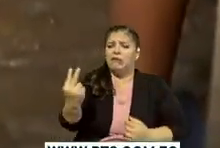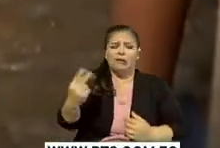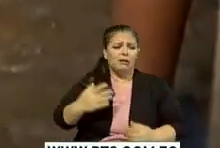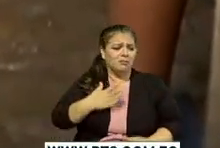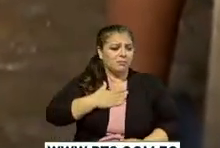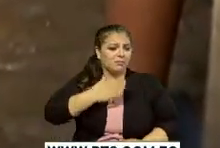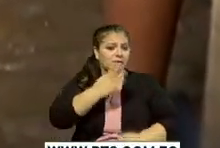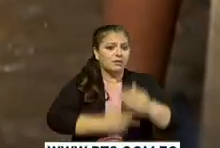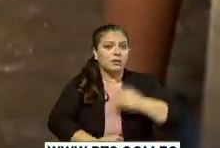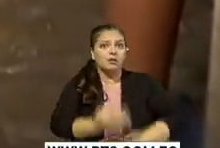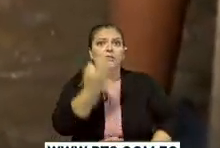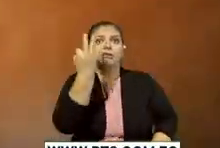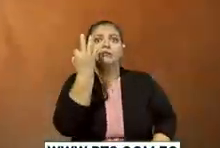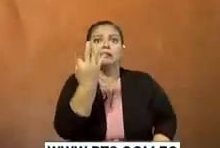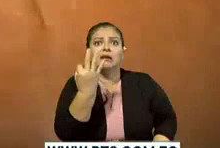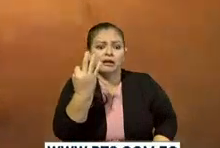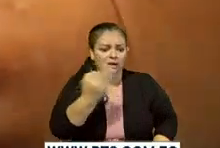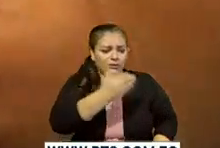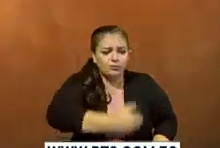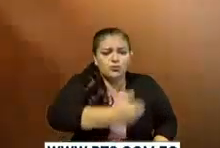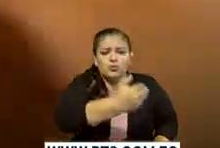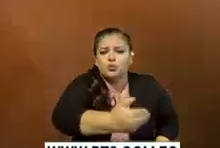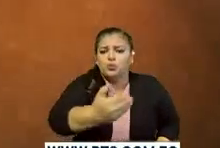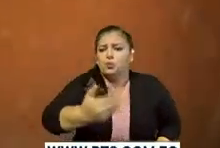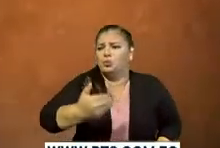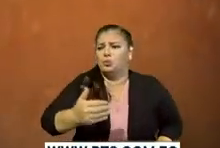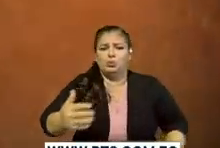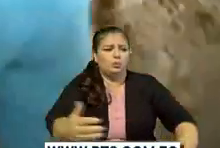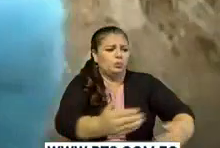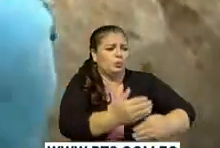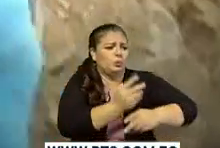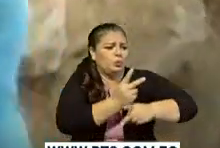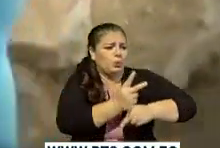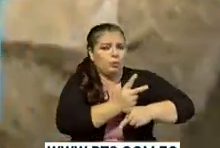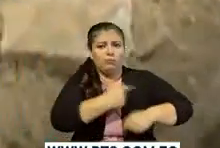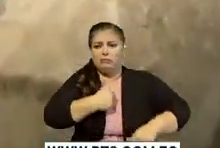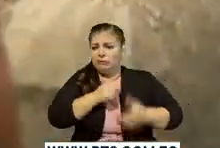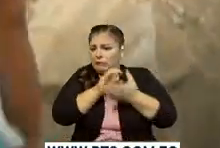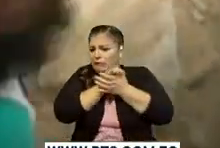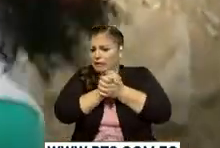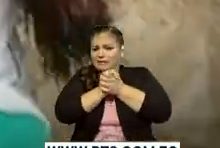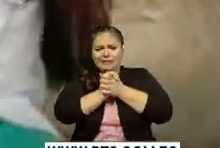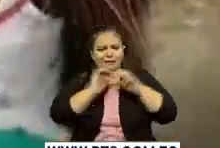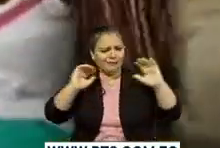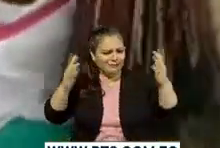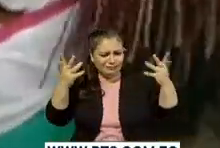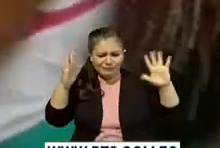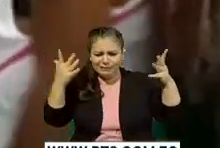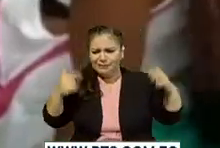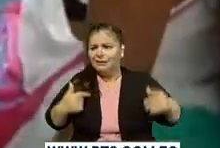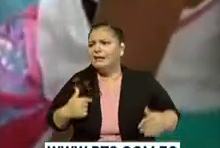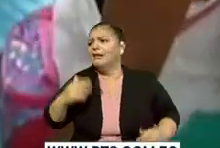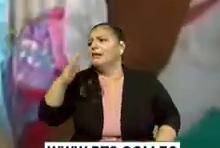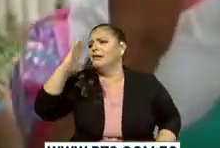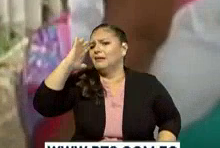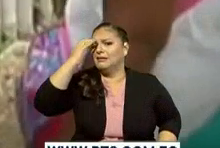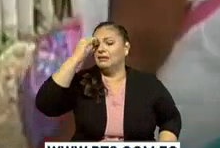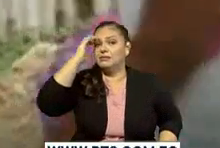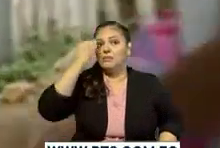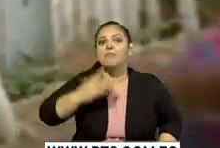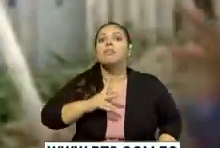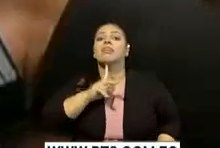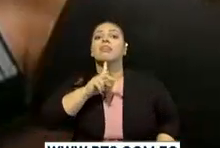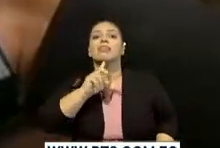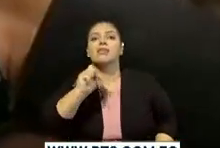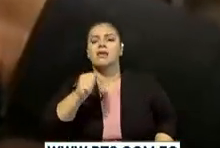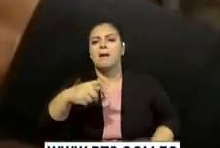hijos menores de edad. Ella, siendo madre soltera, solo cuenta con el respaldo de una tía y una